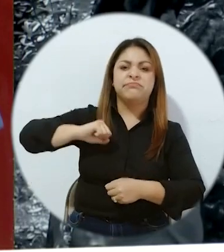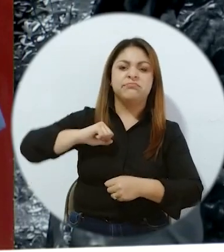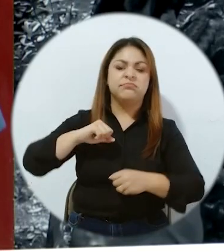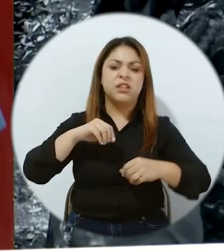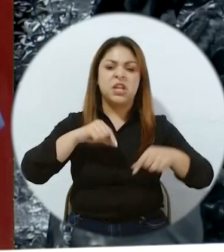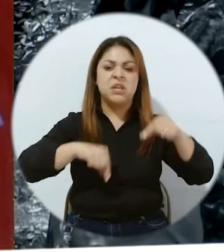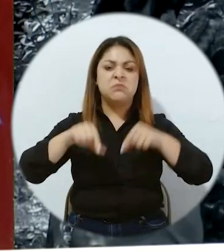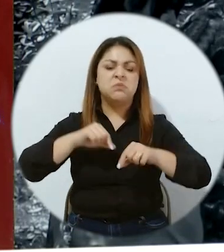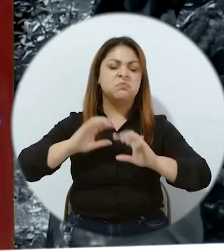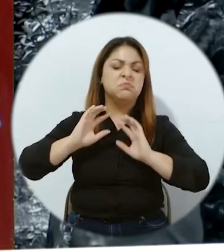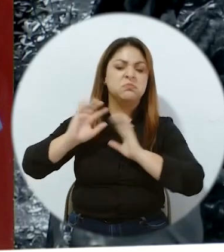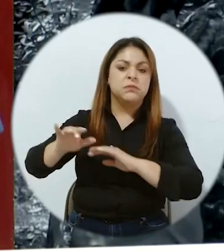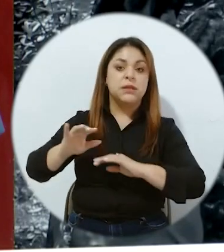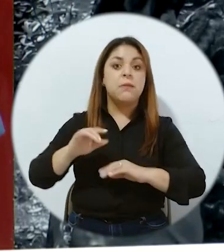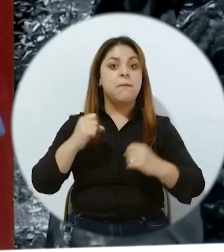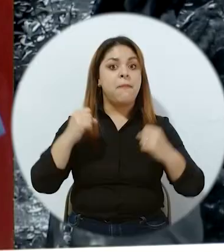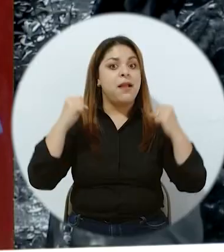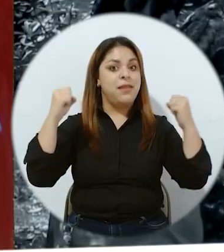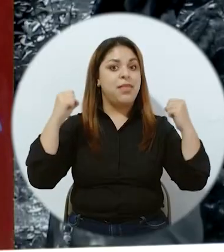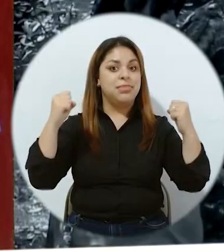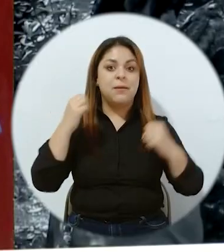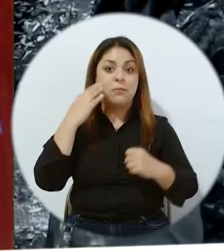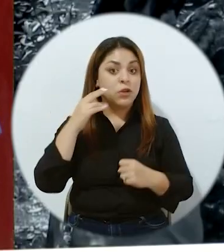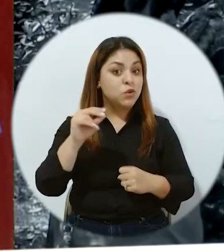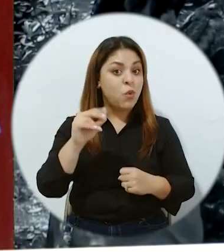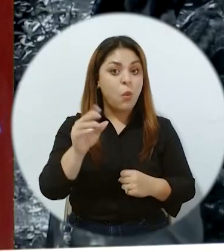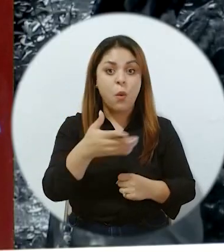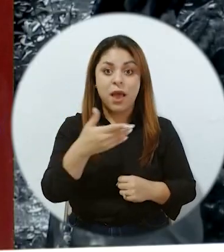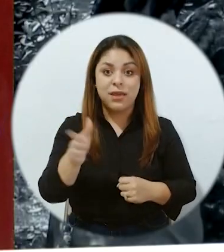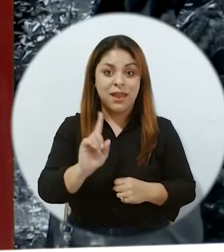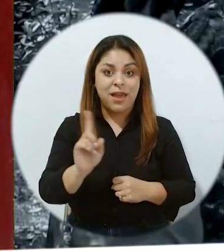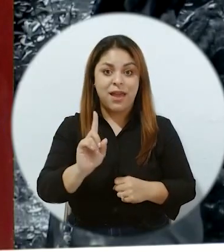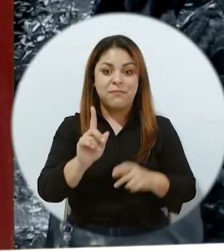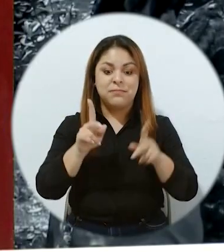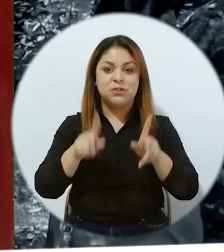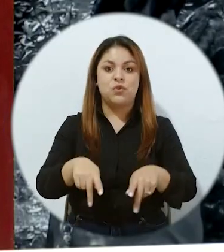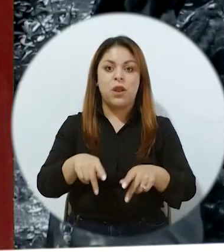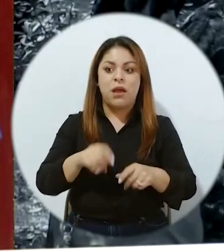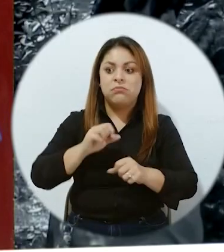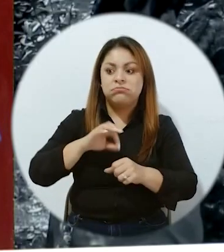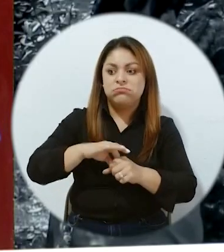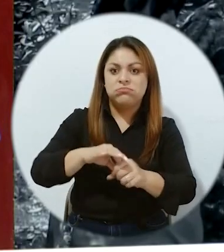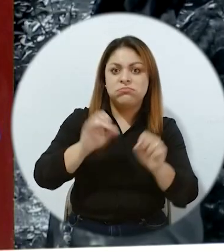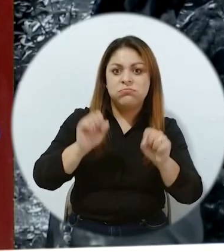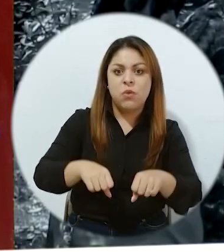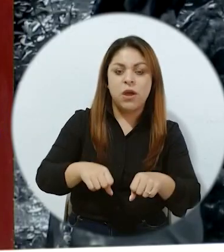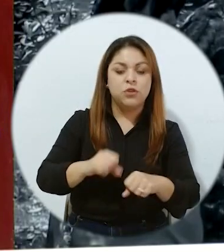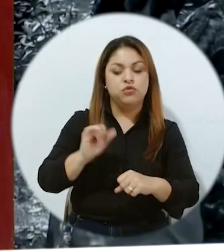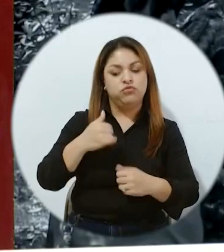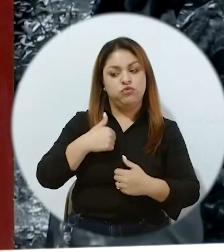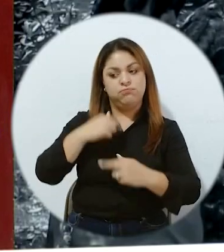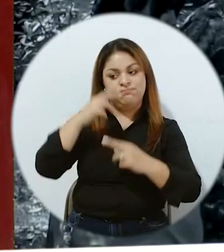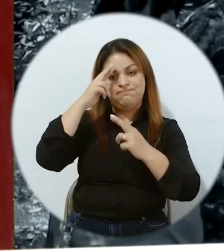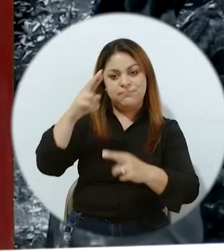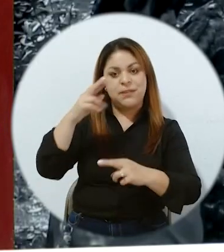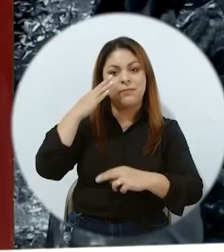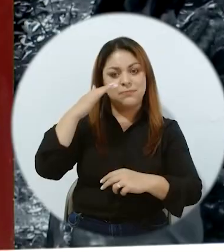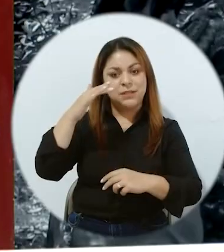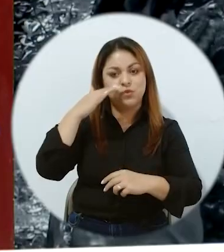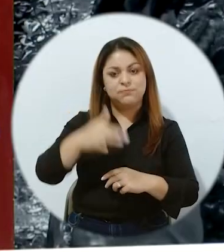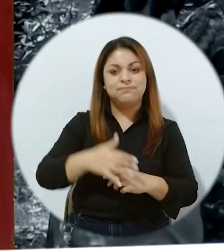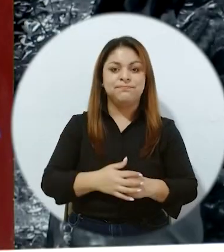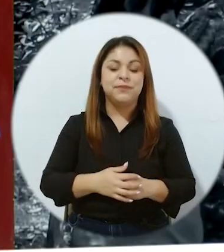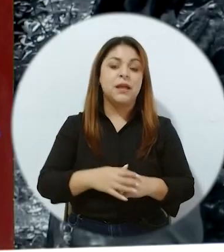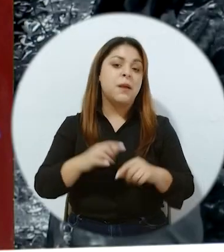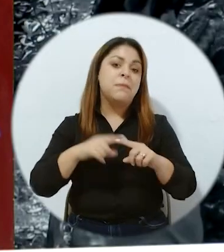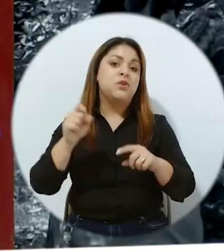son valientes, porque no cualquiera le entra a producir ecológicamente, por lo cual pues todo nuestro respeto y admiración. Pero sí